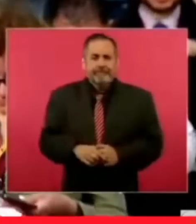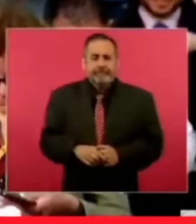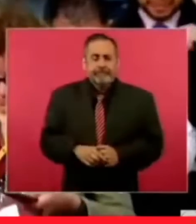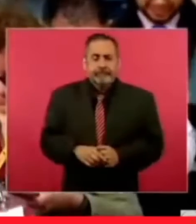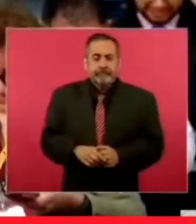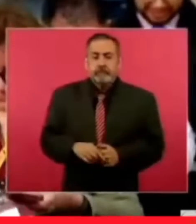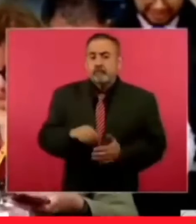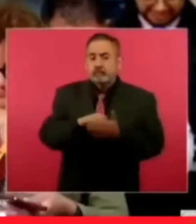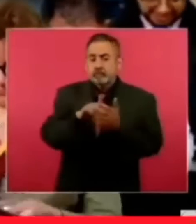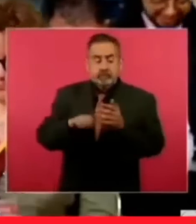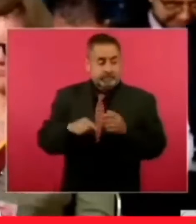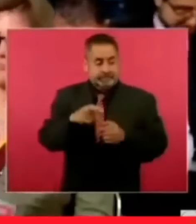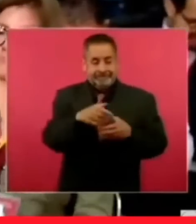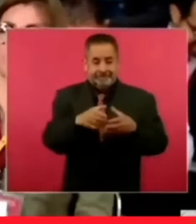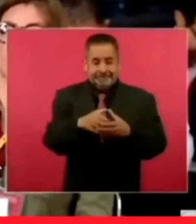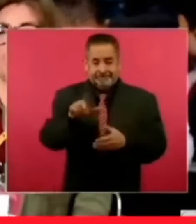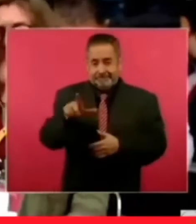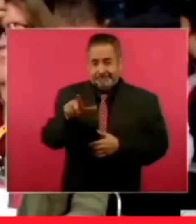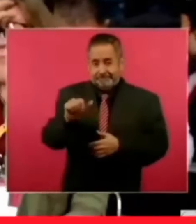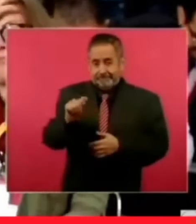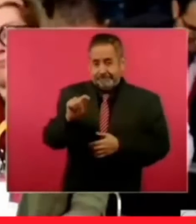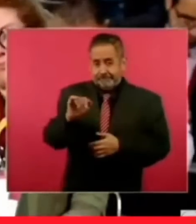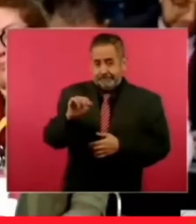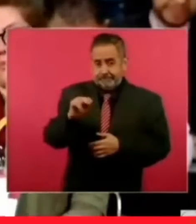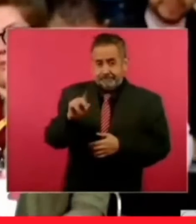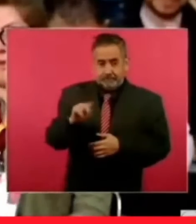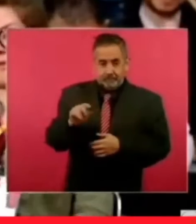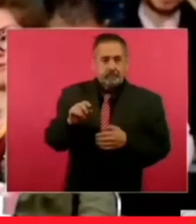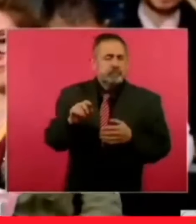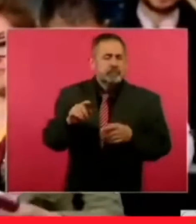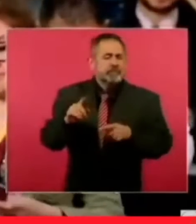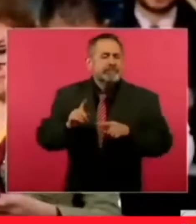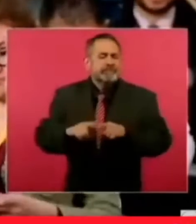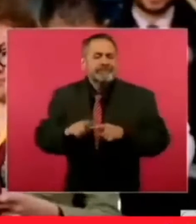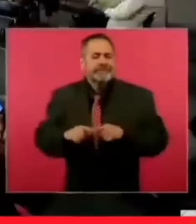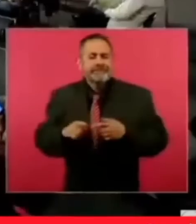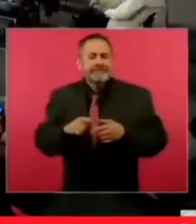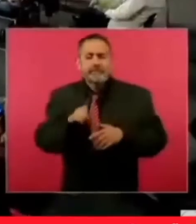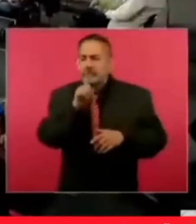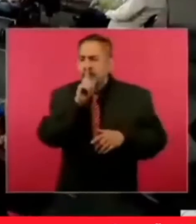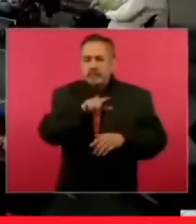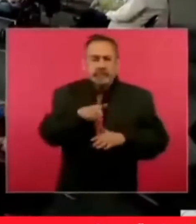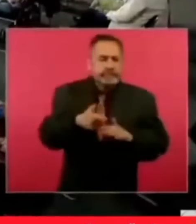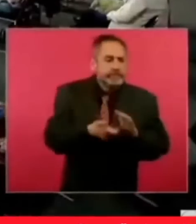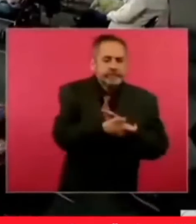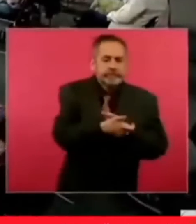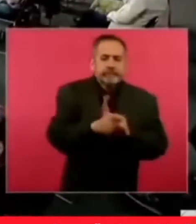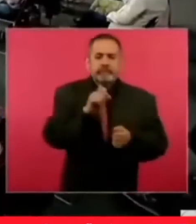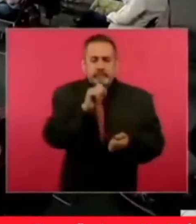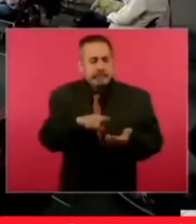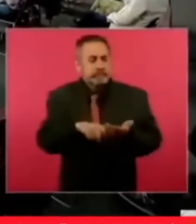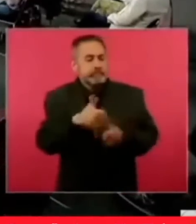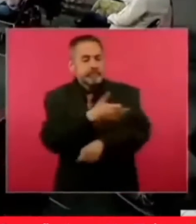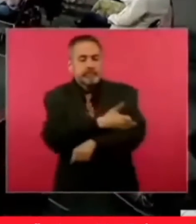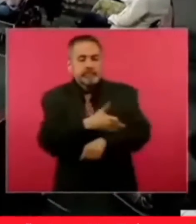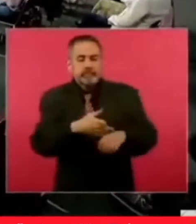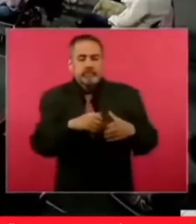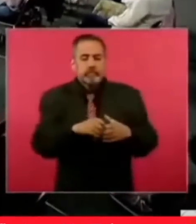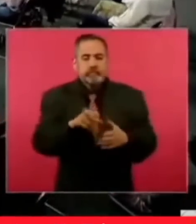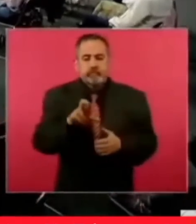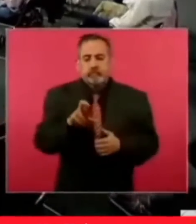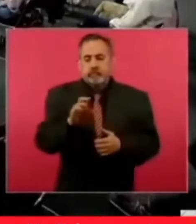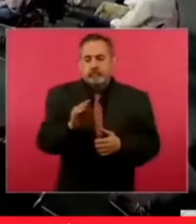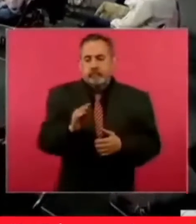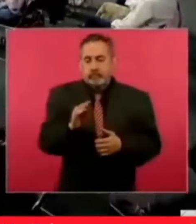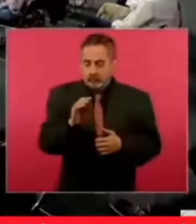por ejemplo, de Latinus, pues ahí quien financia es, entre otros, la familia de Roberto